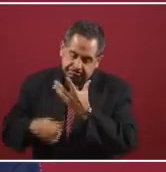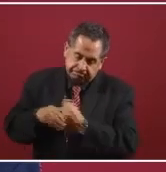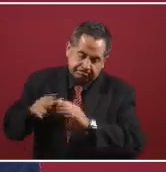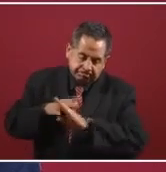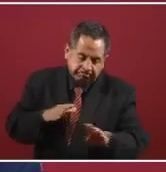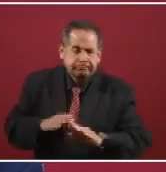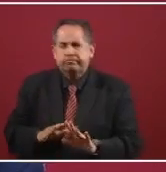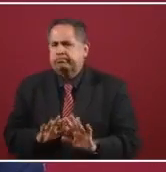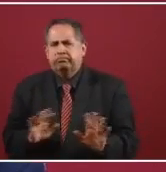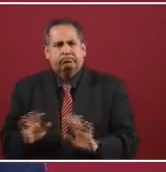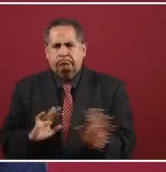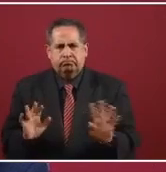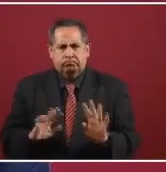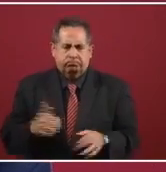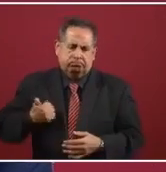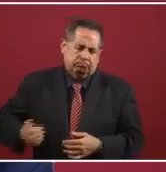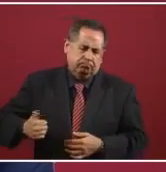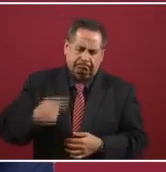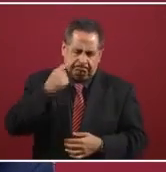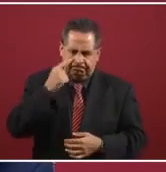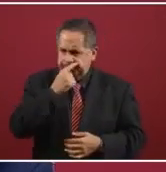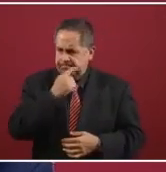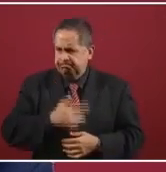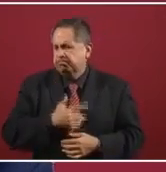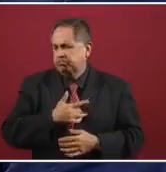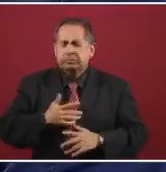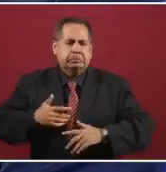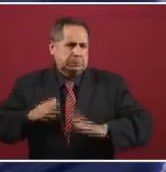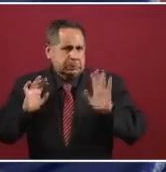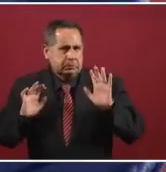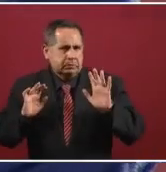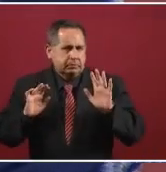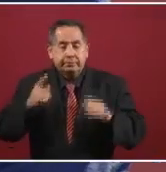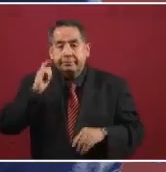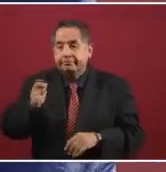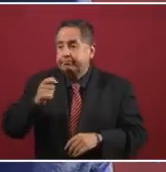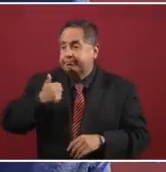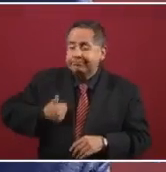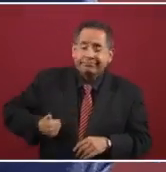Es decir, que los seres humanos